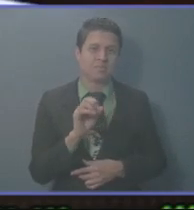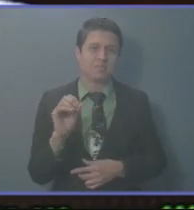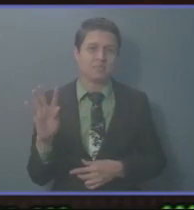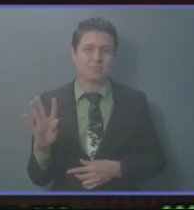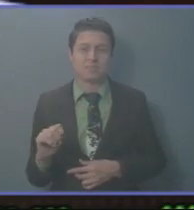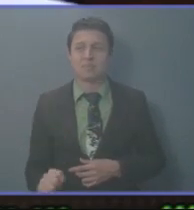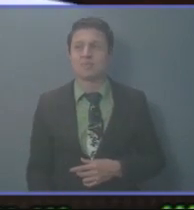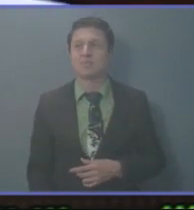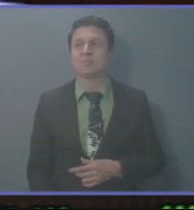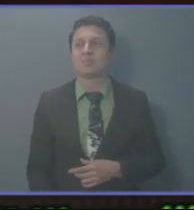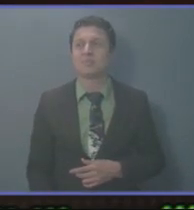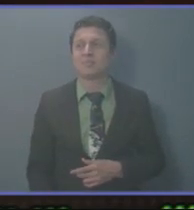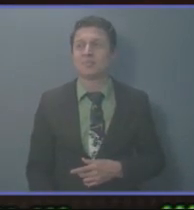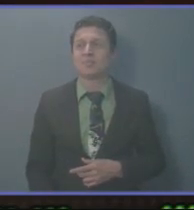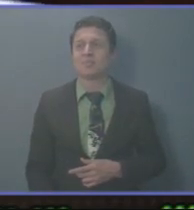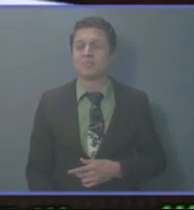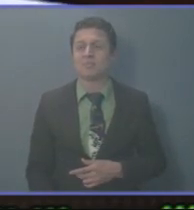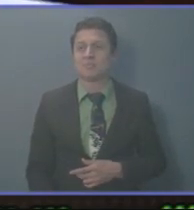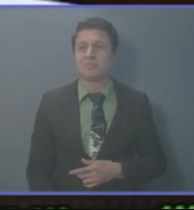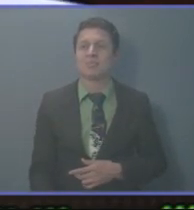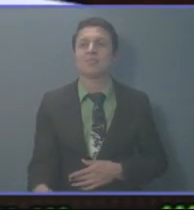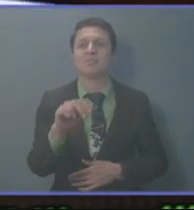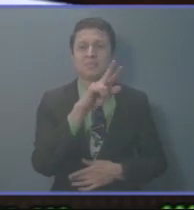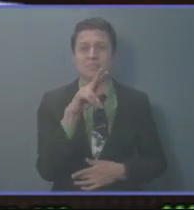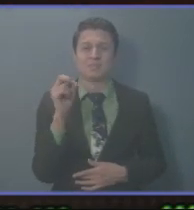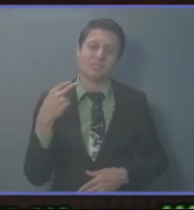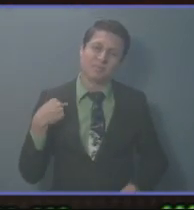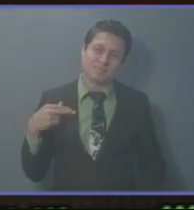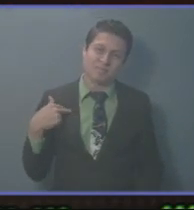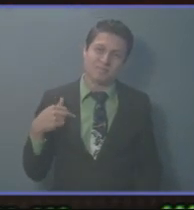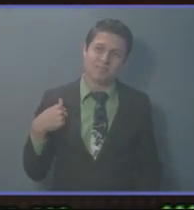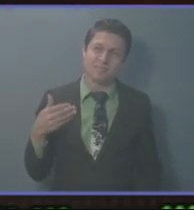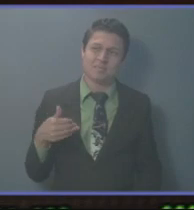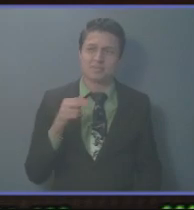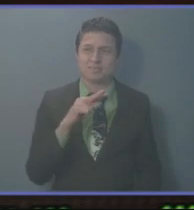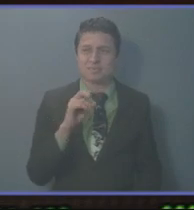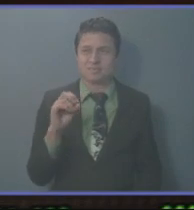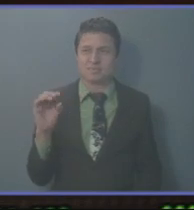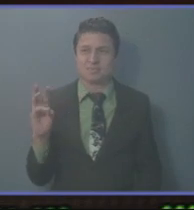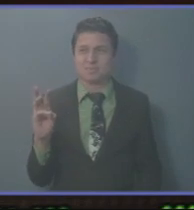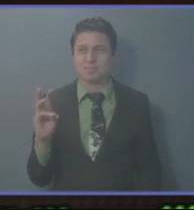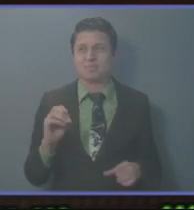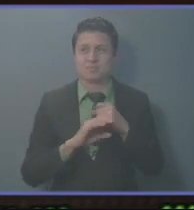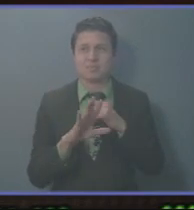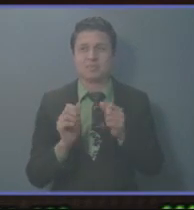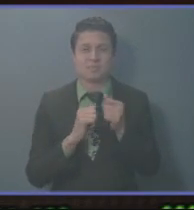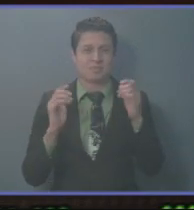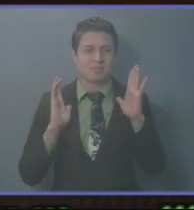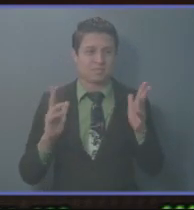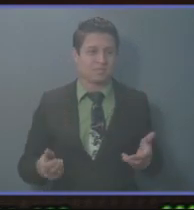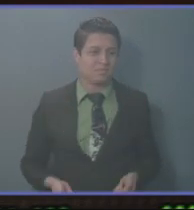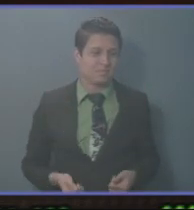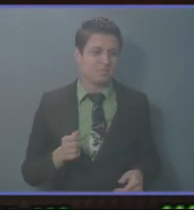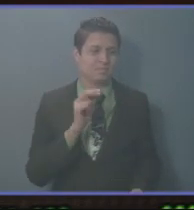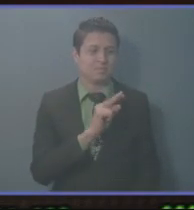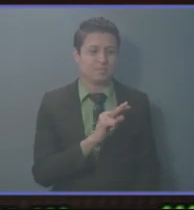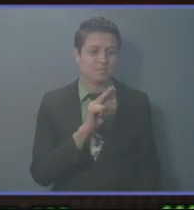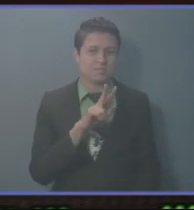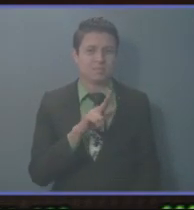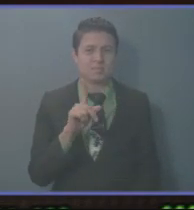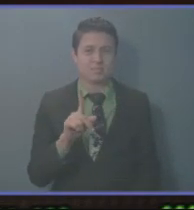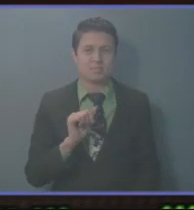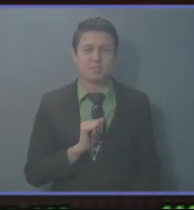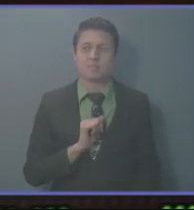número 165 de fecha 30 de noviembre del 2006, publicado en el Diario Oficial número